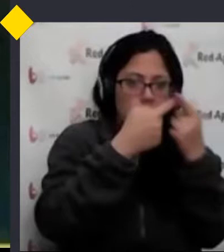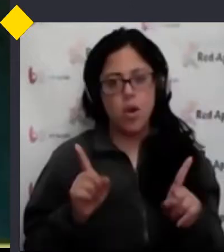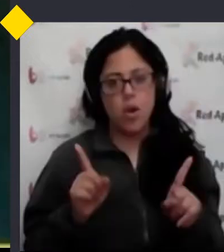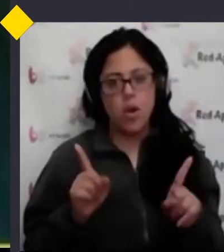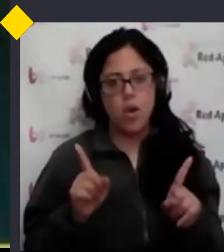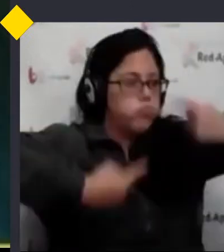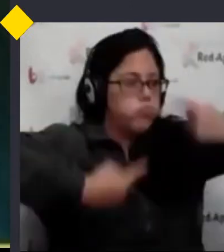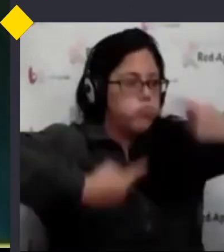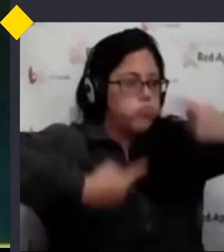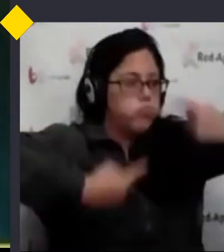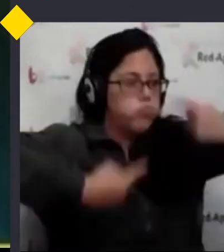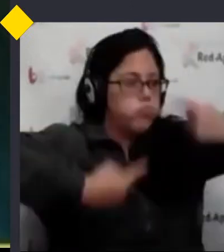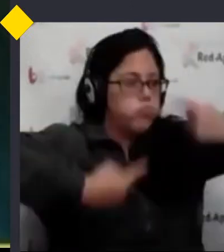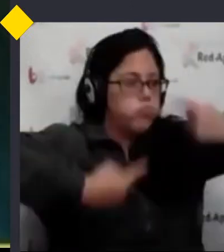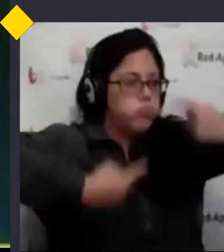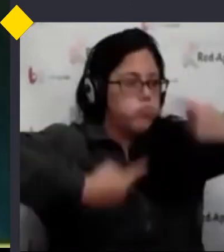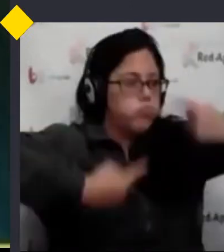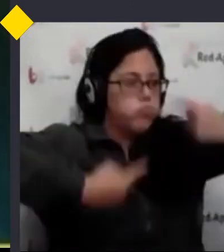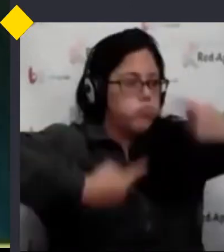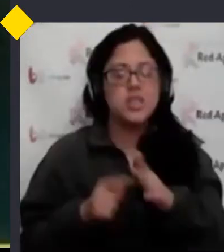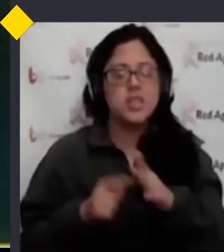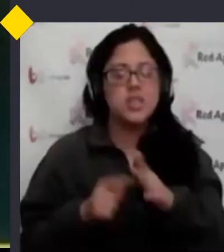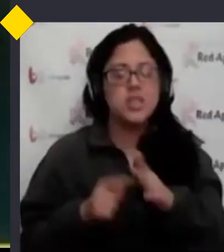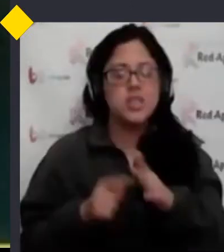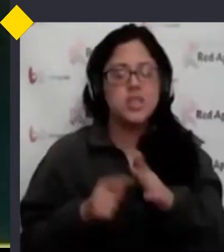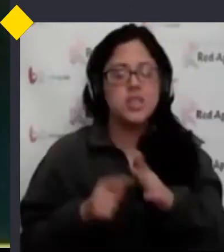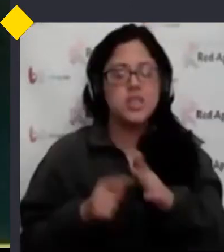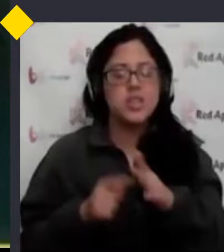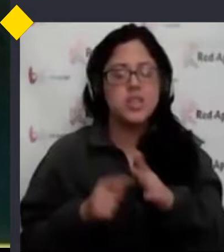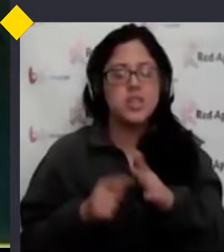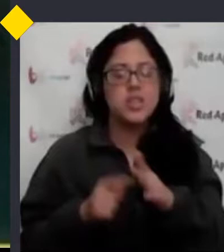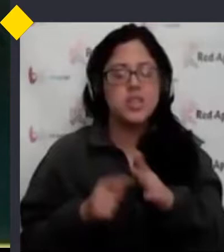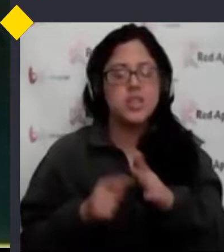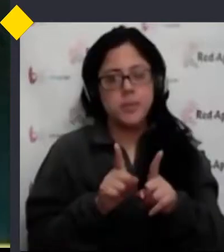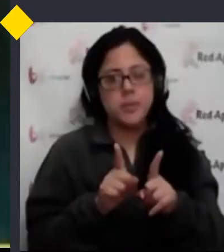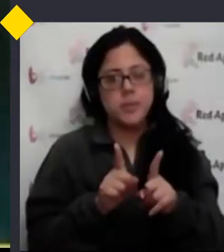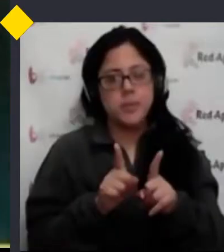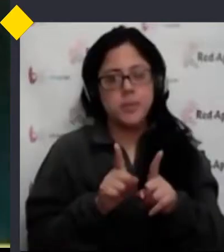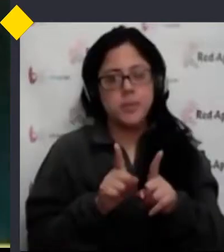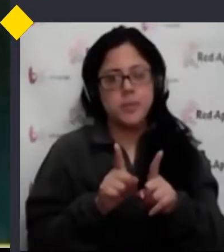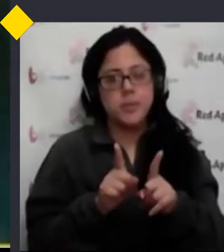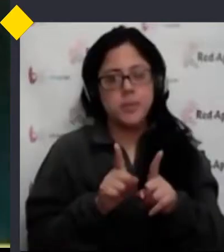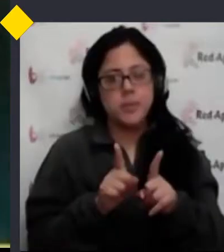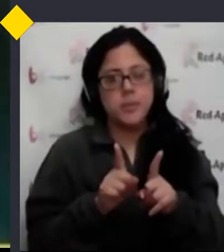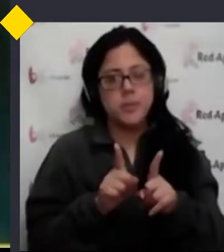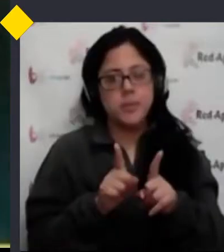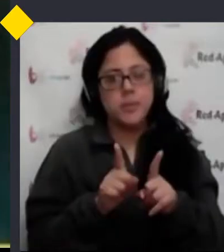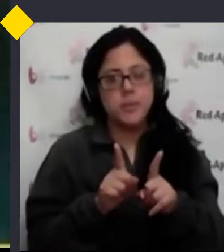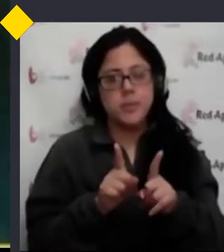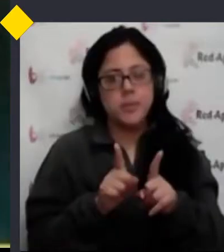más discriminado, porque no es la idea, y además que desde una perspectiva interseccional, mientras